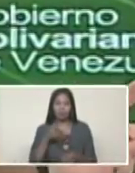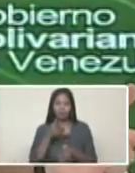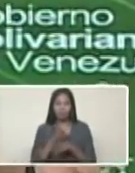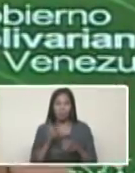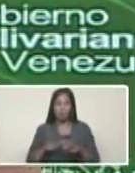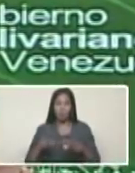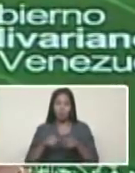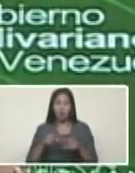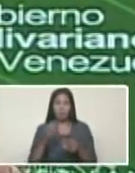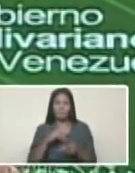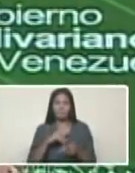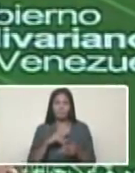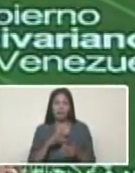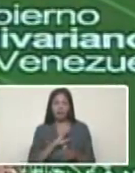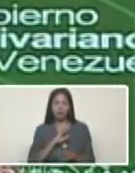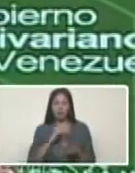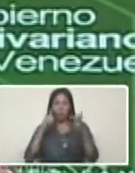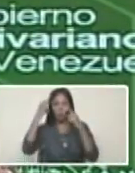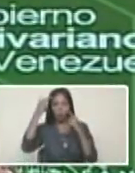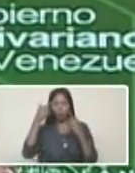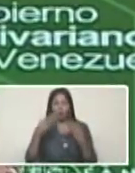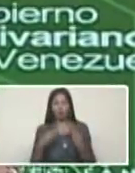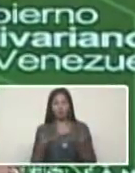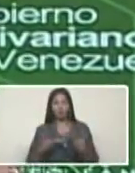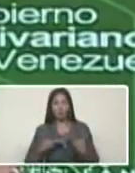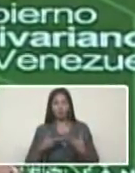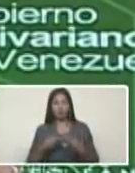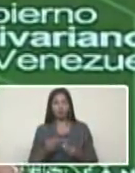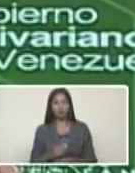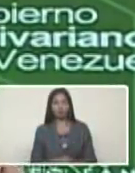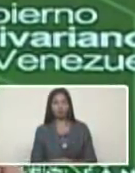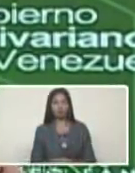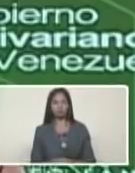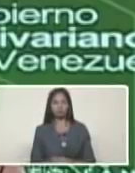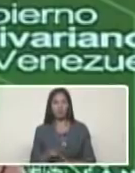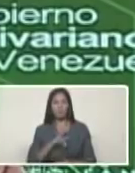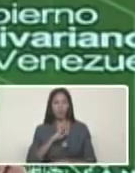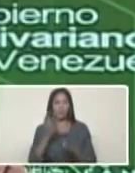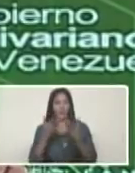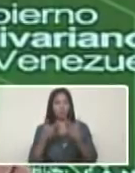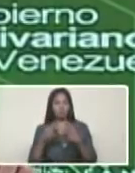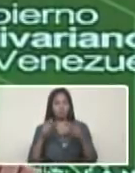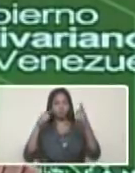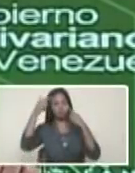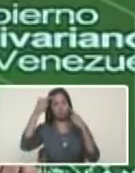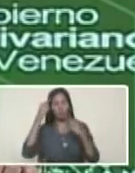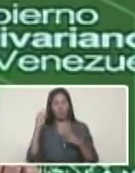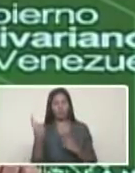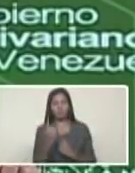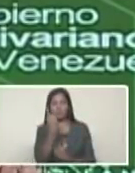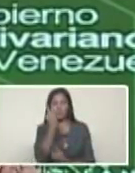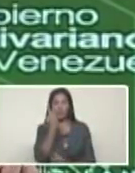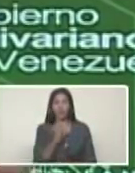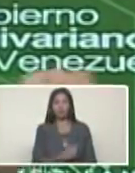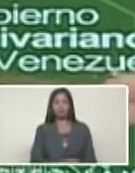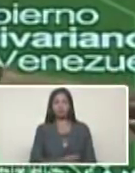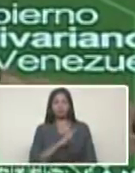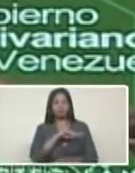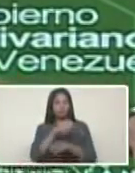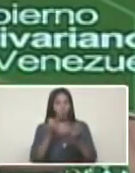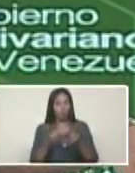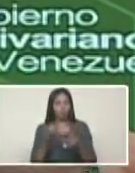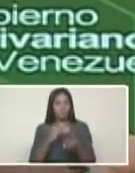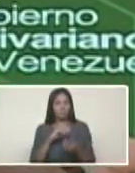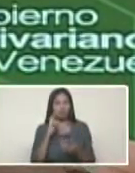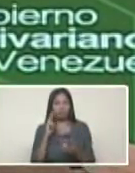planta madre que nos dejó nuestro comandante Hugo Chávez. La fábrica de fábrica. La fábrica de fábrica, Hugo Chávez. Y, bueno, tiene unas potencialidades que